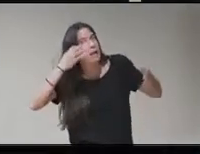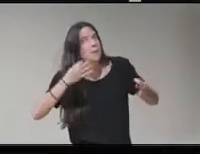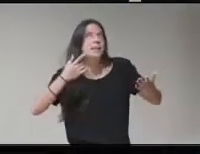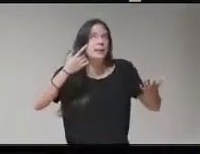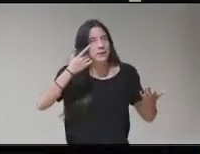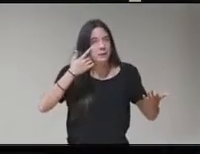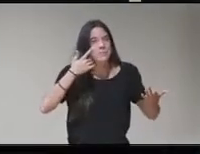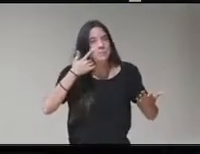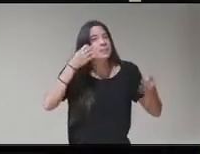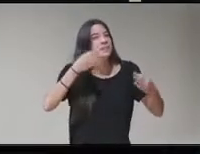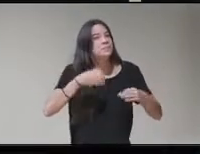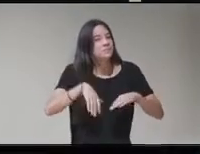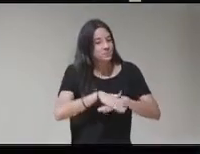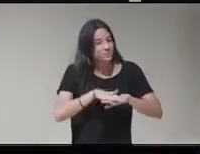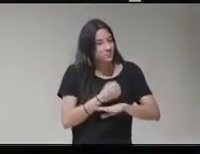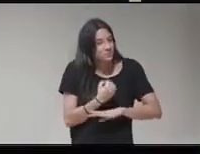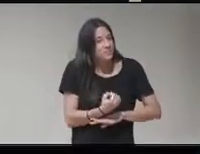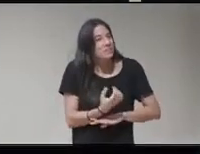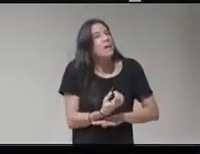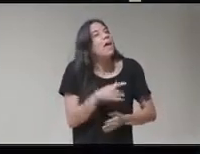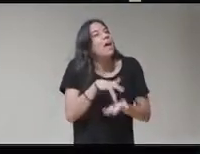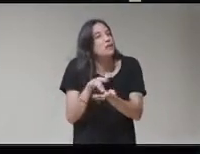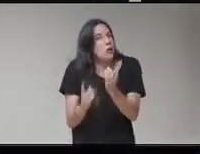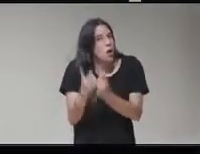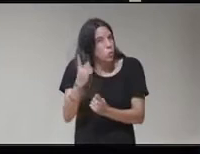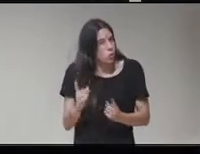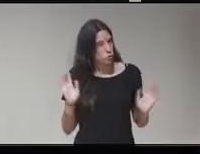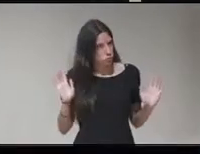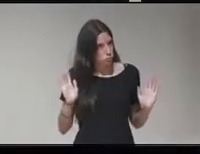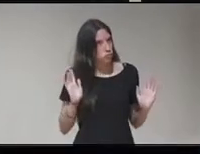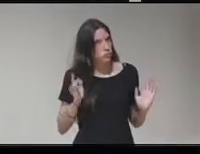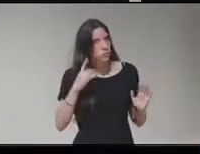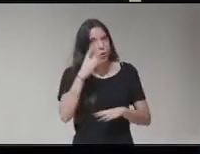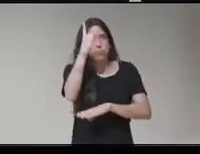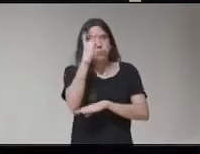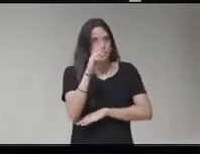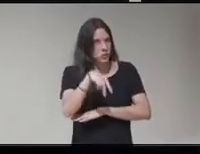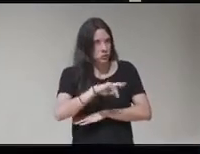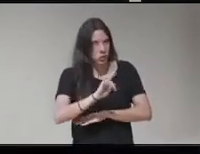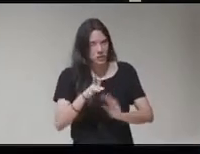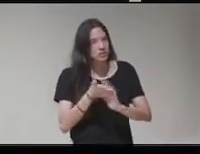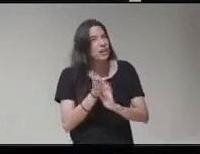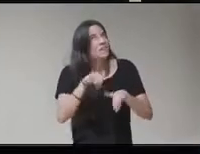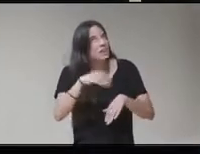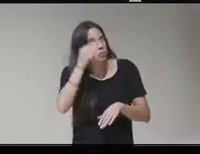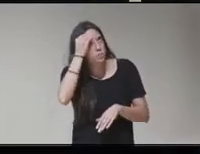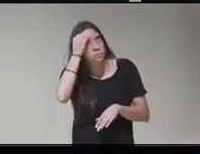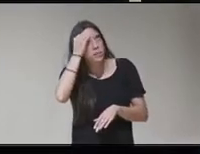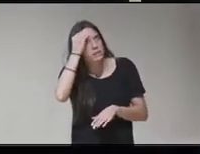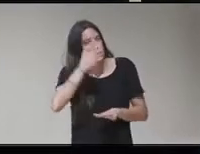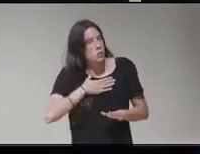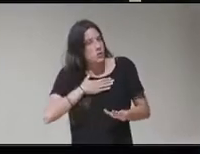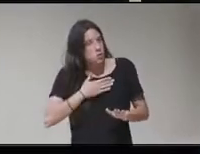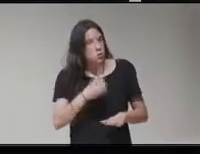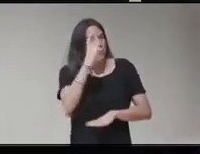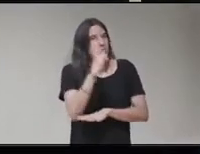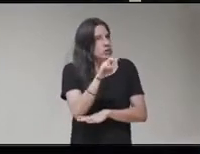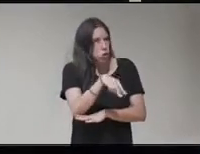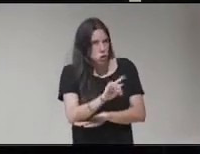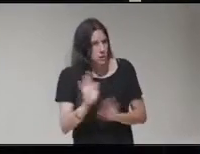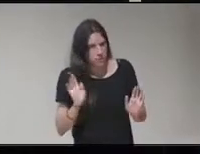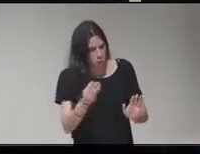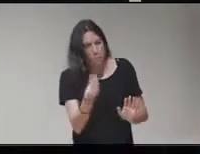solamente la apoyatura de algunos hechos, pero no deja de ser un constructo de mi mente completamente, ¿eh? Bueno, pero bueno,